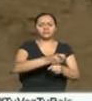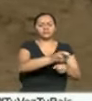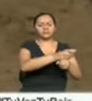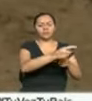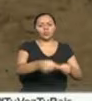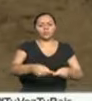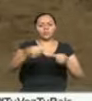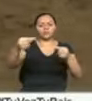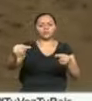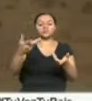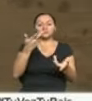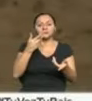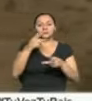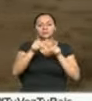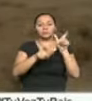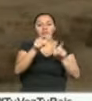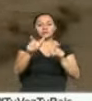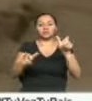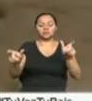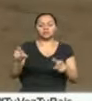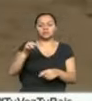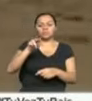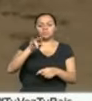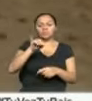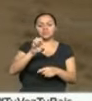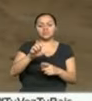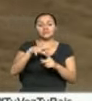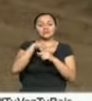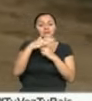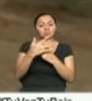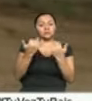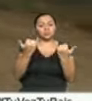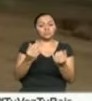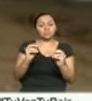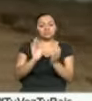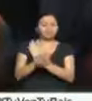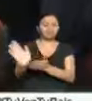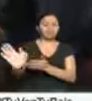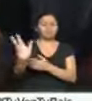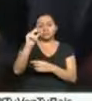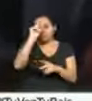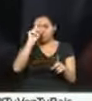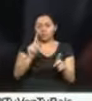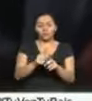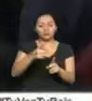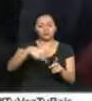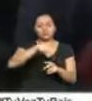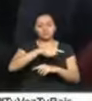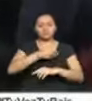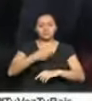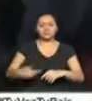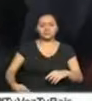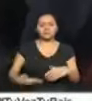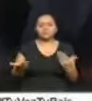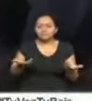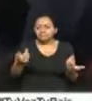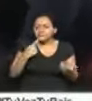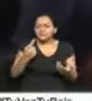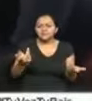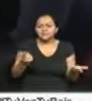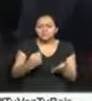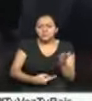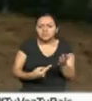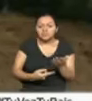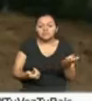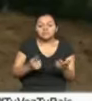opositores con los pobladores de esta zona, situación que ha sido rechazada categóricamente por el primer mandatario. Según las estimaciones